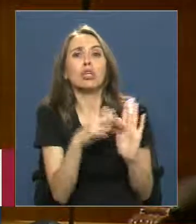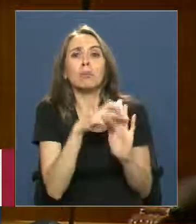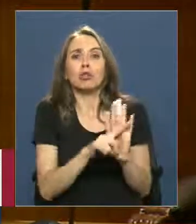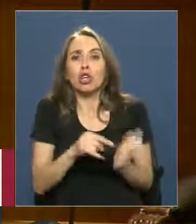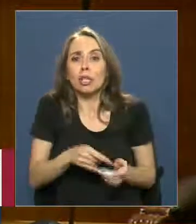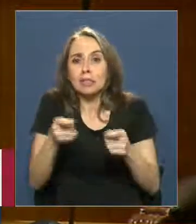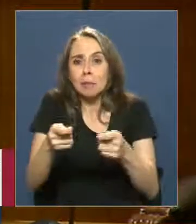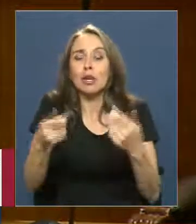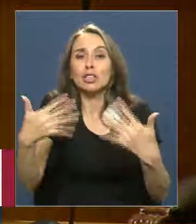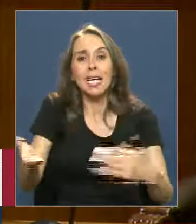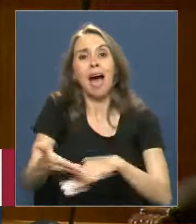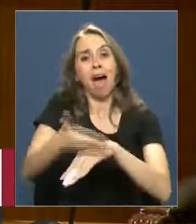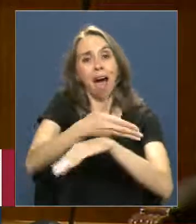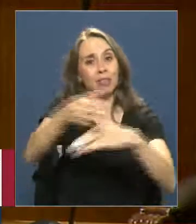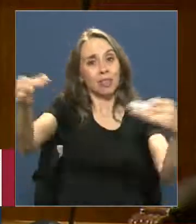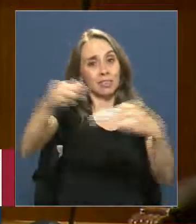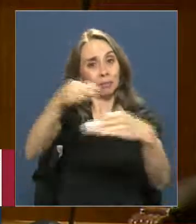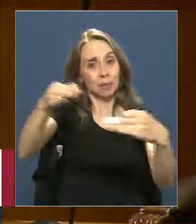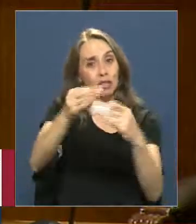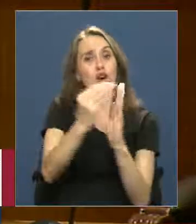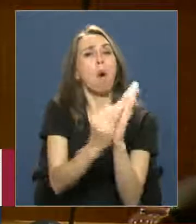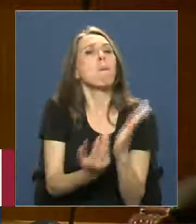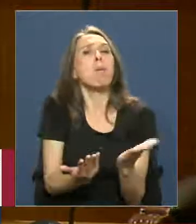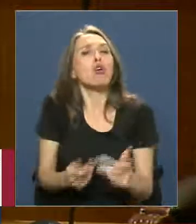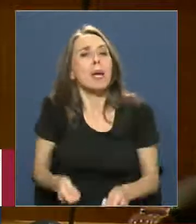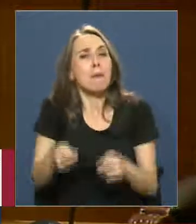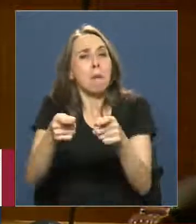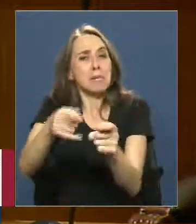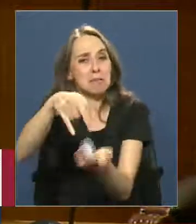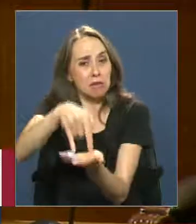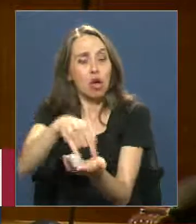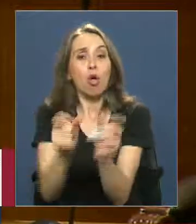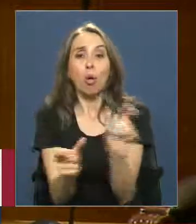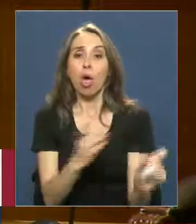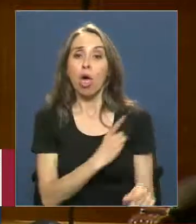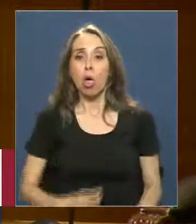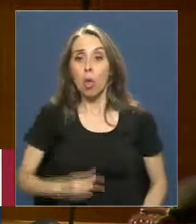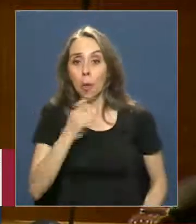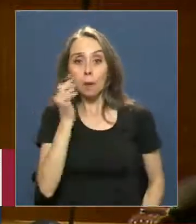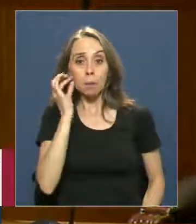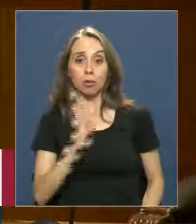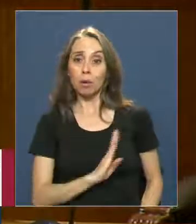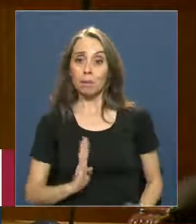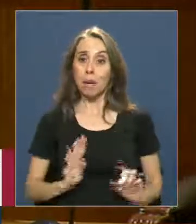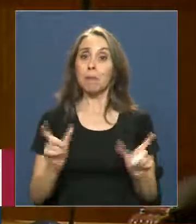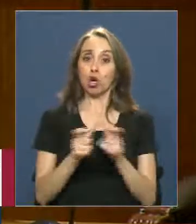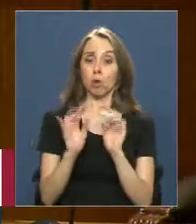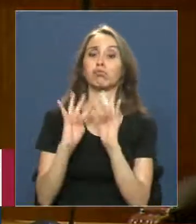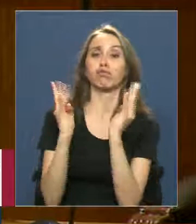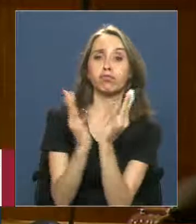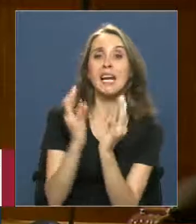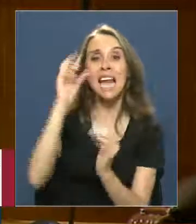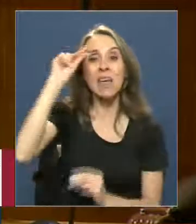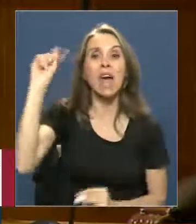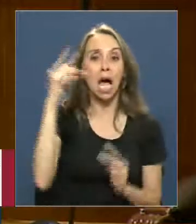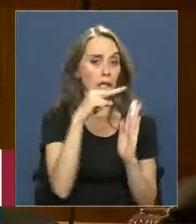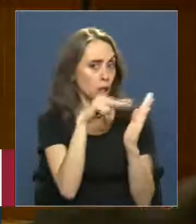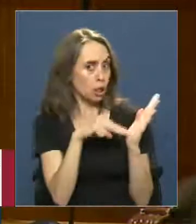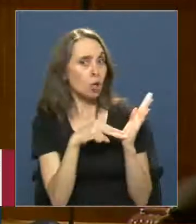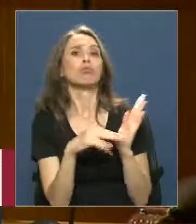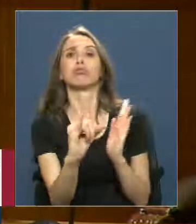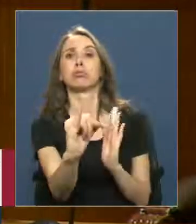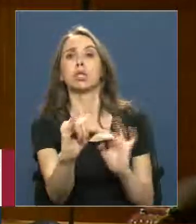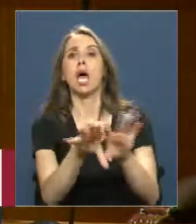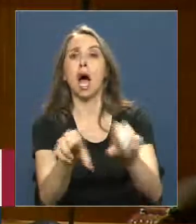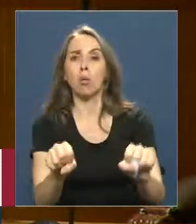sentido que lo señalado en los fundamentos de la moción, los diputados y diputadas miembros de la comisión, en términos generales, estuvieron de acuerdo